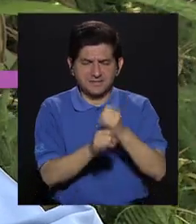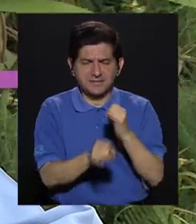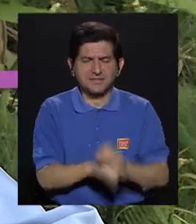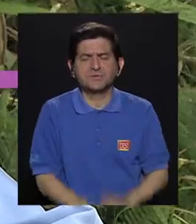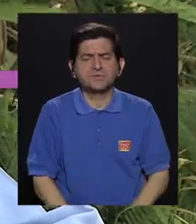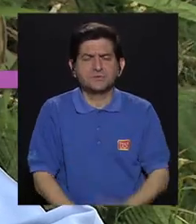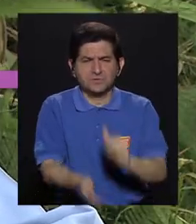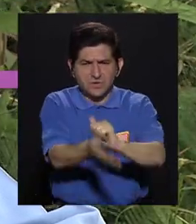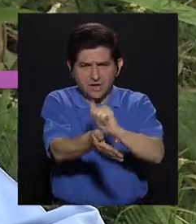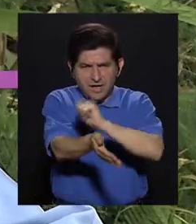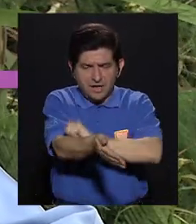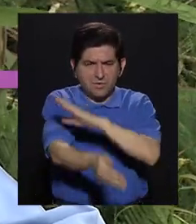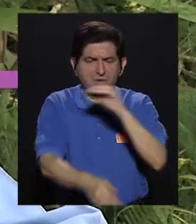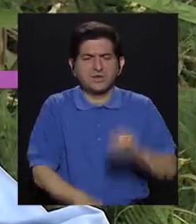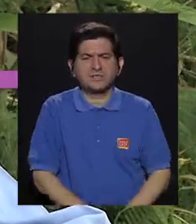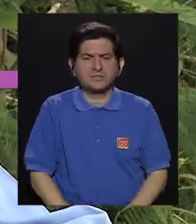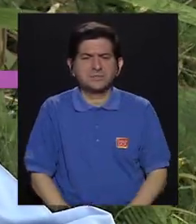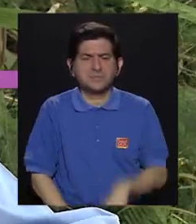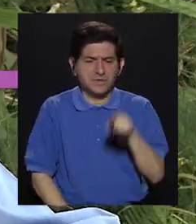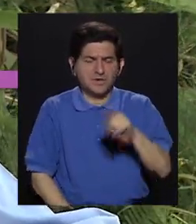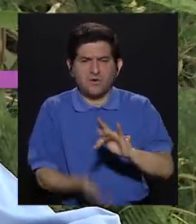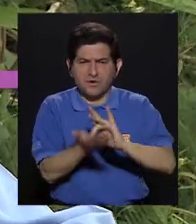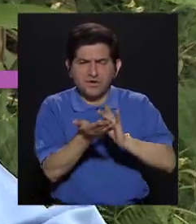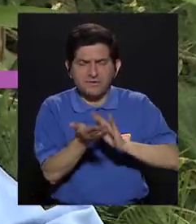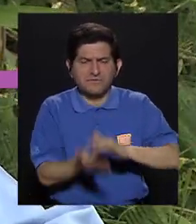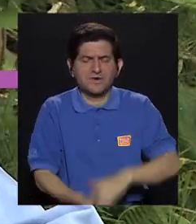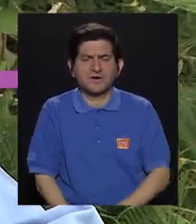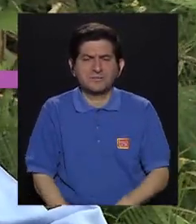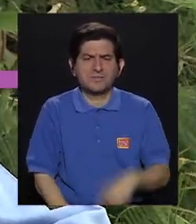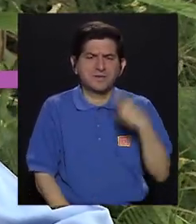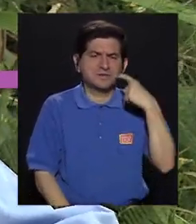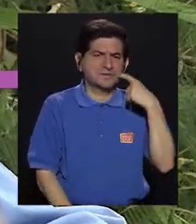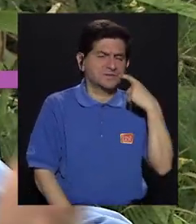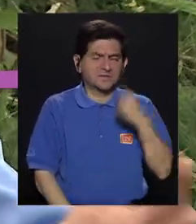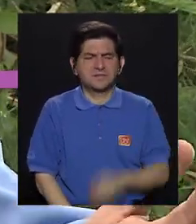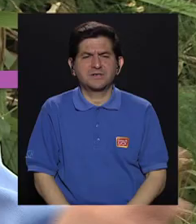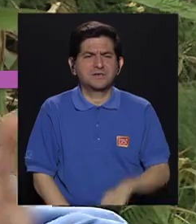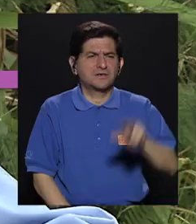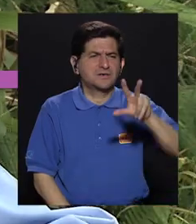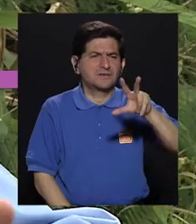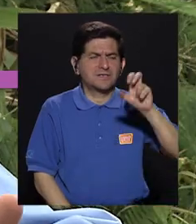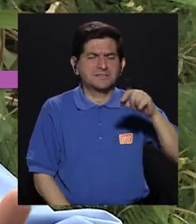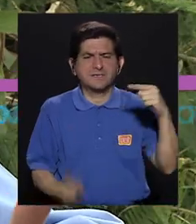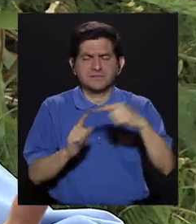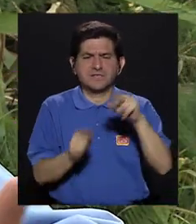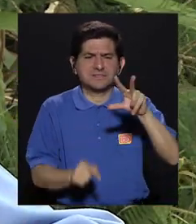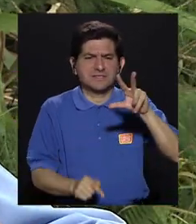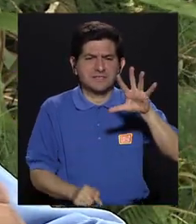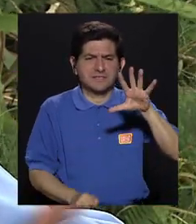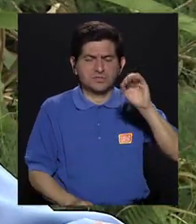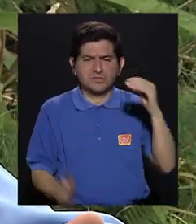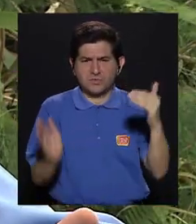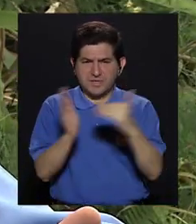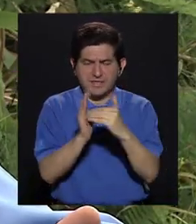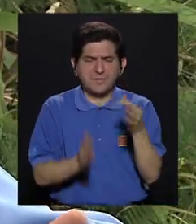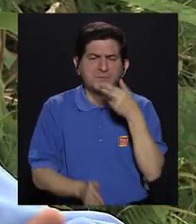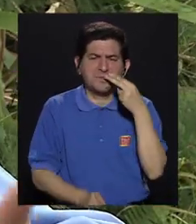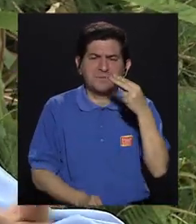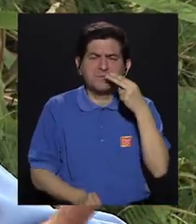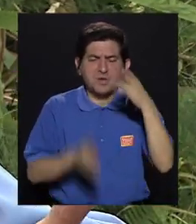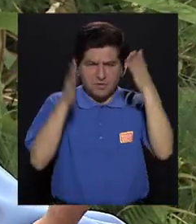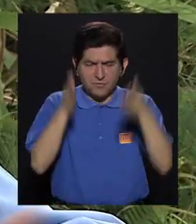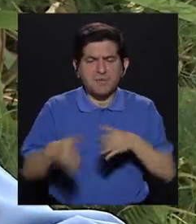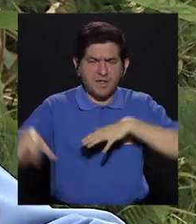y Farmacodependencia, indica que tenemos aproximadamente entre 300 y 350 mil